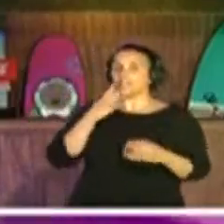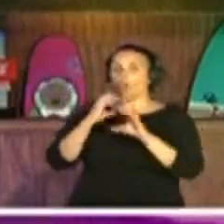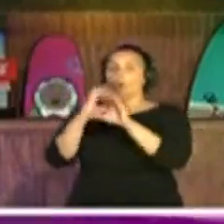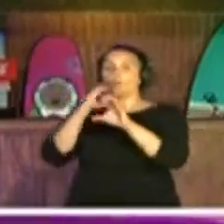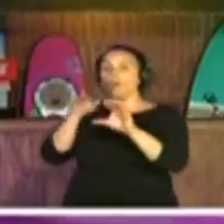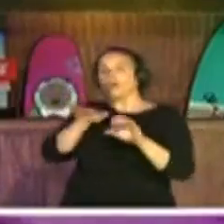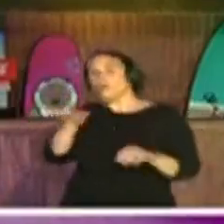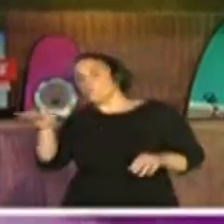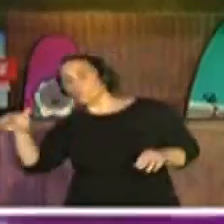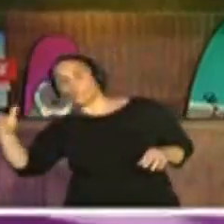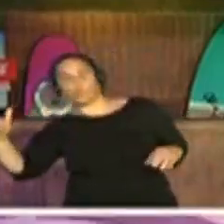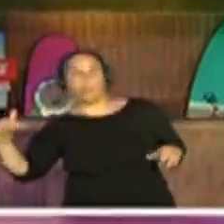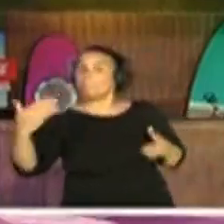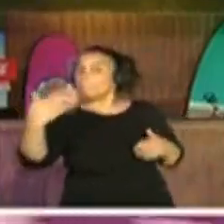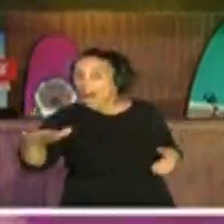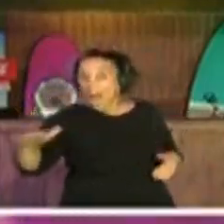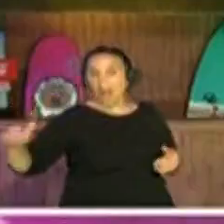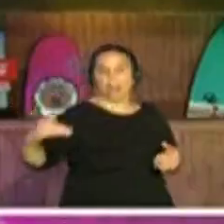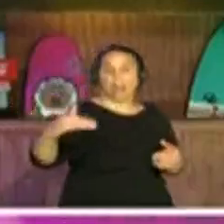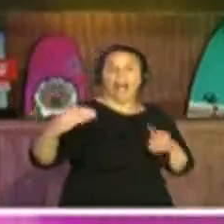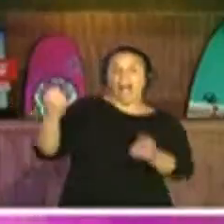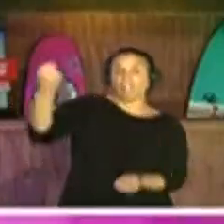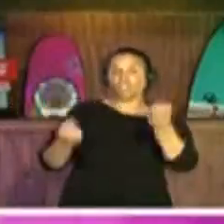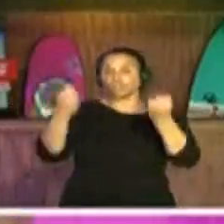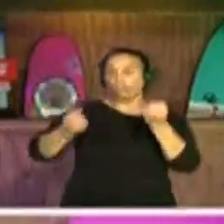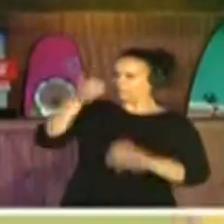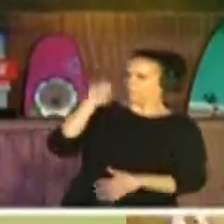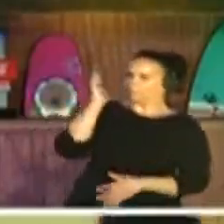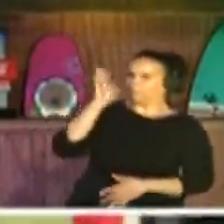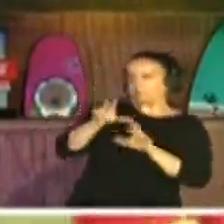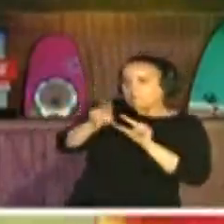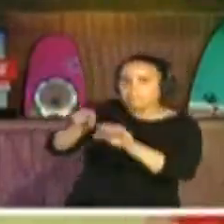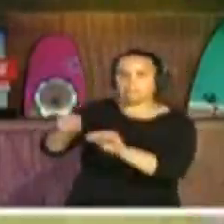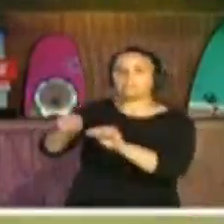coge mal la curva, coge el chofer y lo adora.